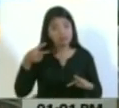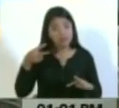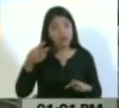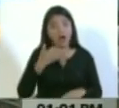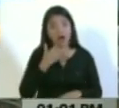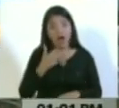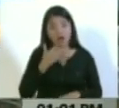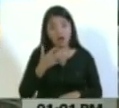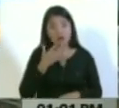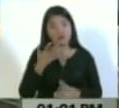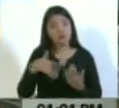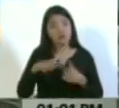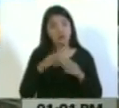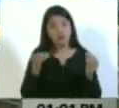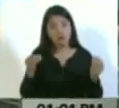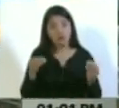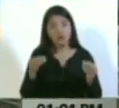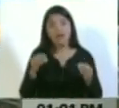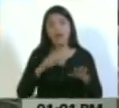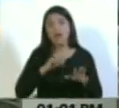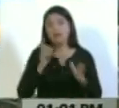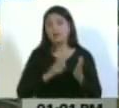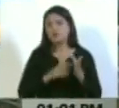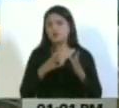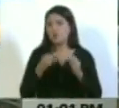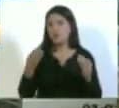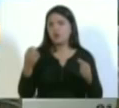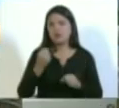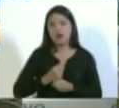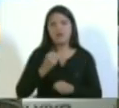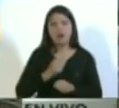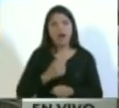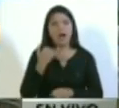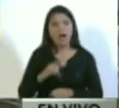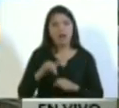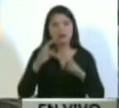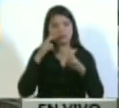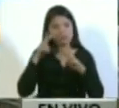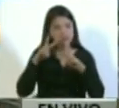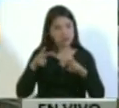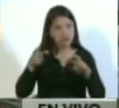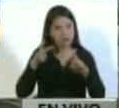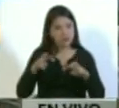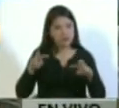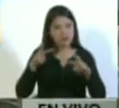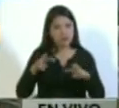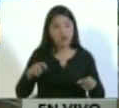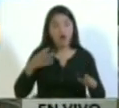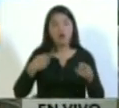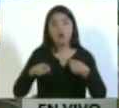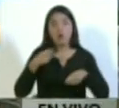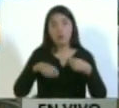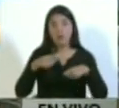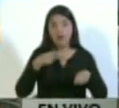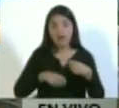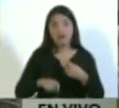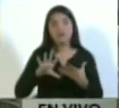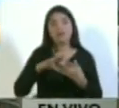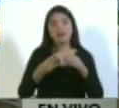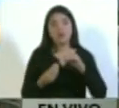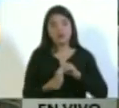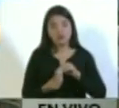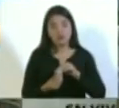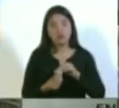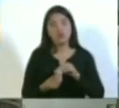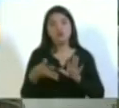distorsionar la actividad. Tenemos, entre otras actividades, toda la revisión de comercio, toda la adecuación